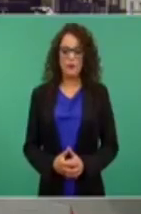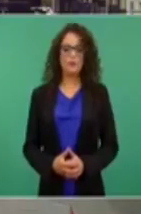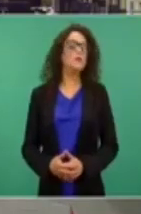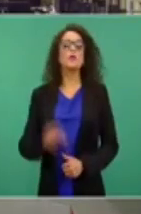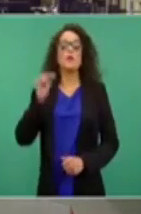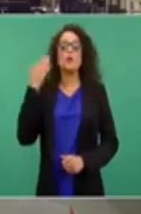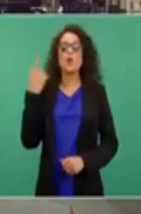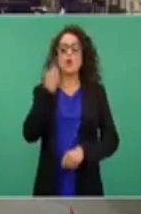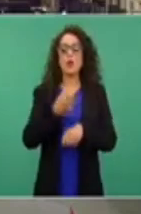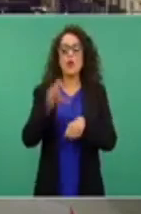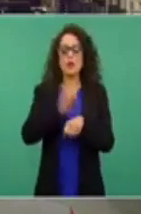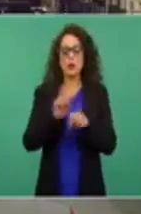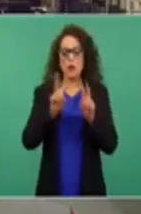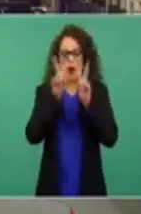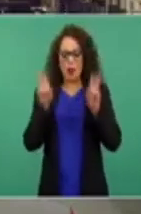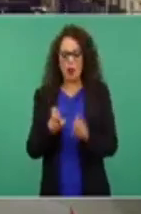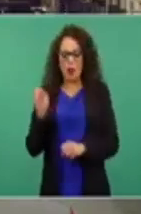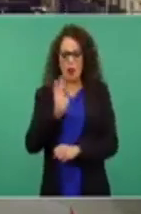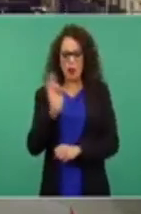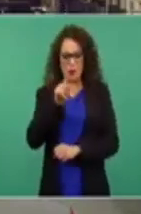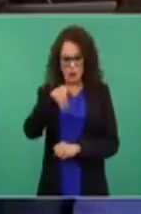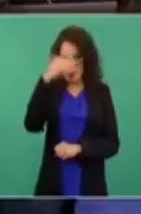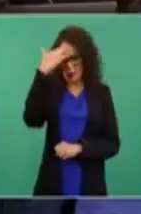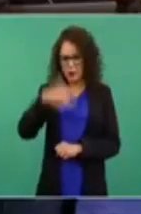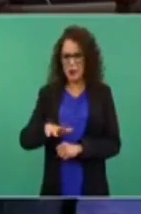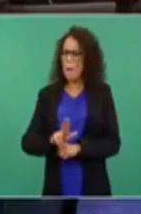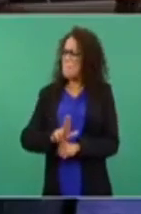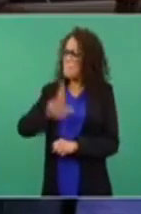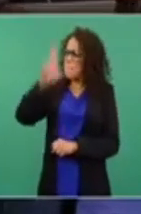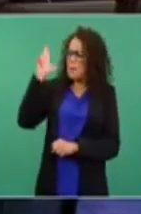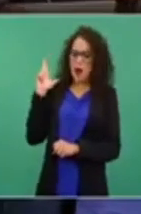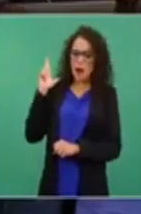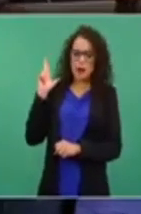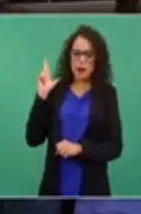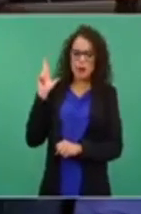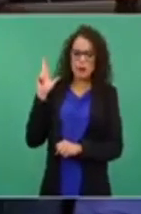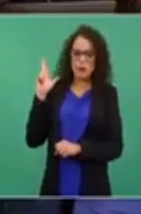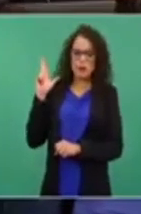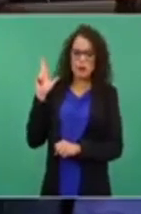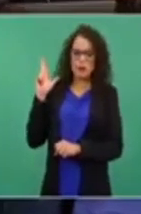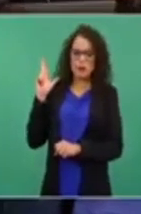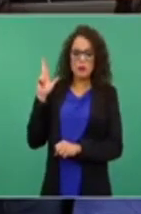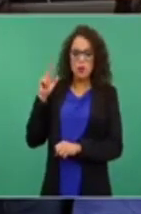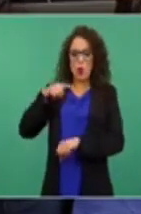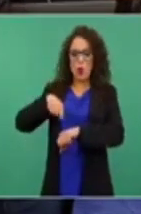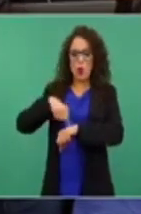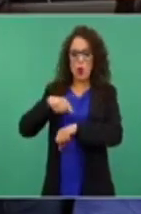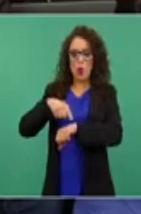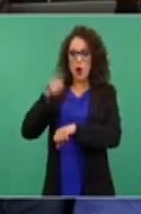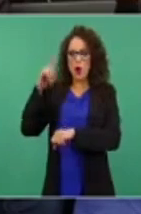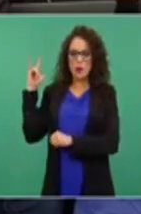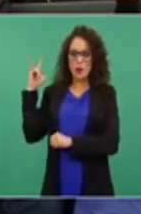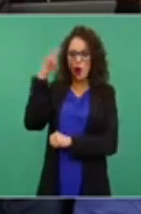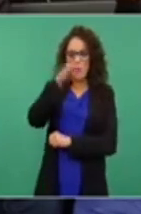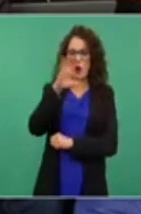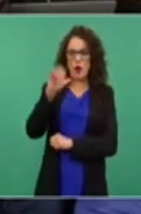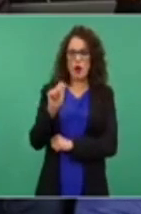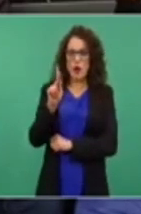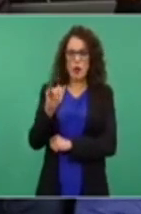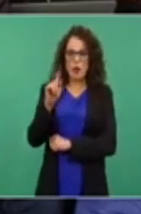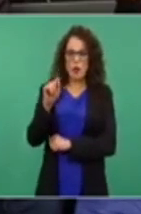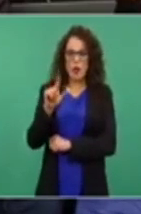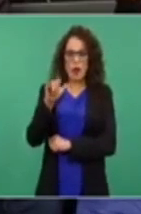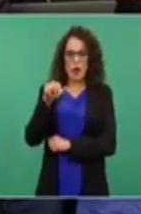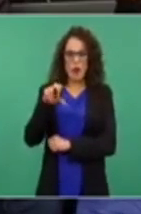pasada. Quizás se enteró, el martes pasado fue retenido unas horas en el aeropuerto capitalino Rodrigo Granda,